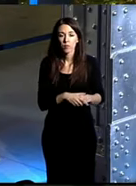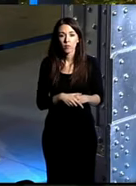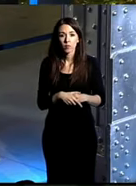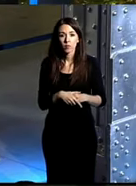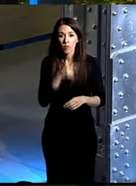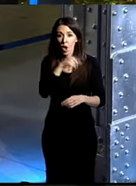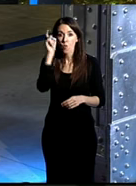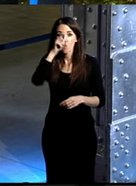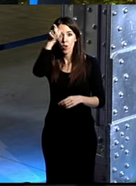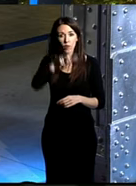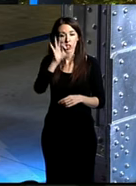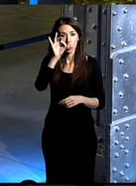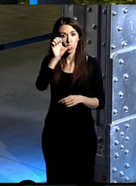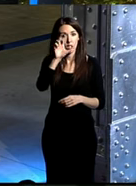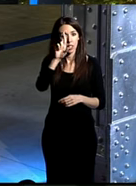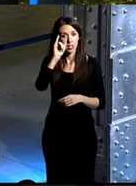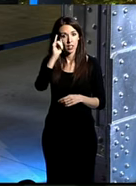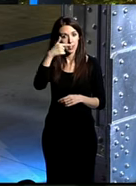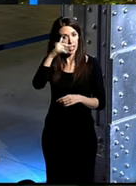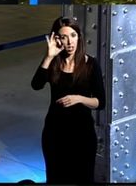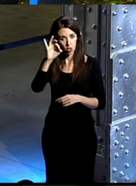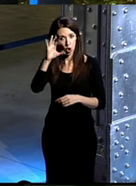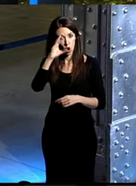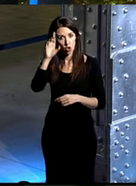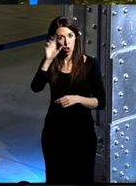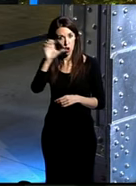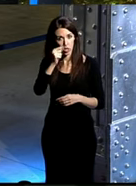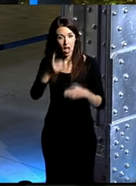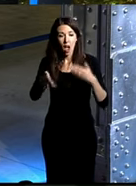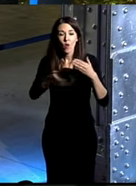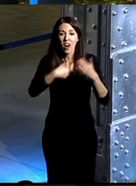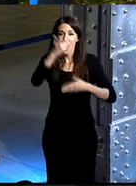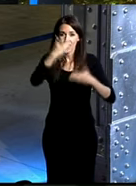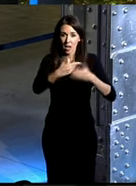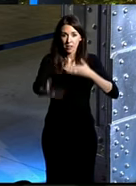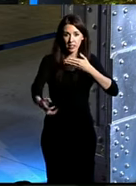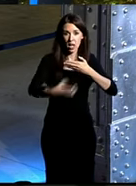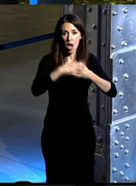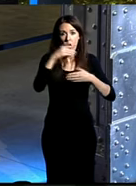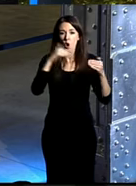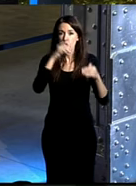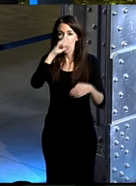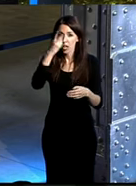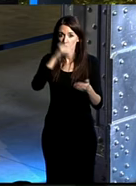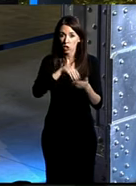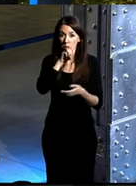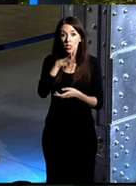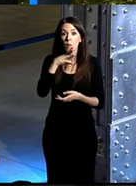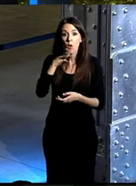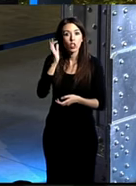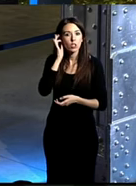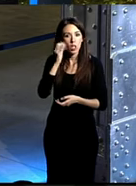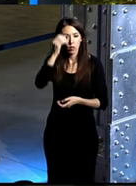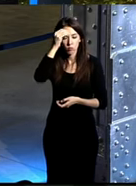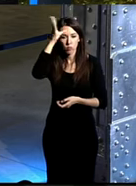Y este es su profesor, Sergio Juárez Correa. Ellos fueron tapa de la revista Wired de octubre del 2013. ¿Por qué? Porque esta chica es un